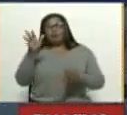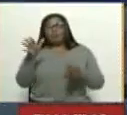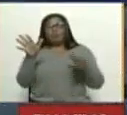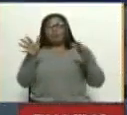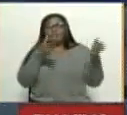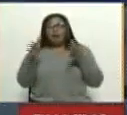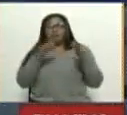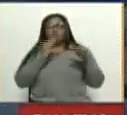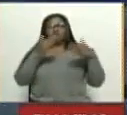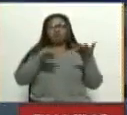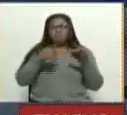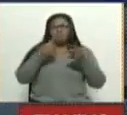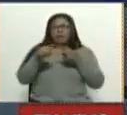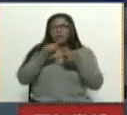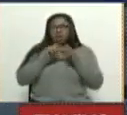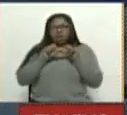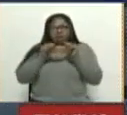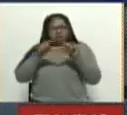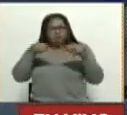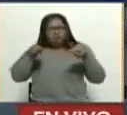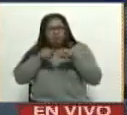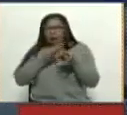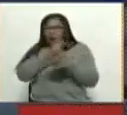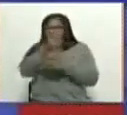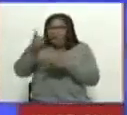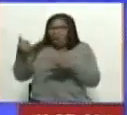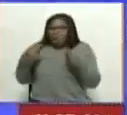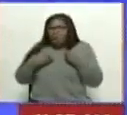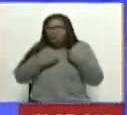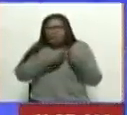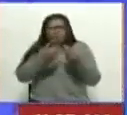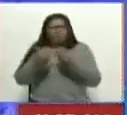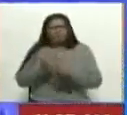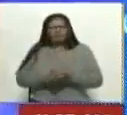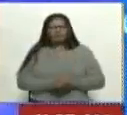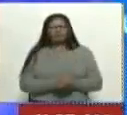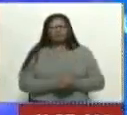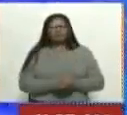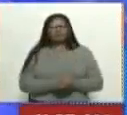pero que sin duda está más vigente que nunca en toda la coyuntura mundial